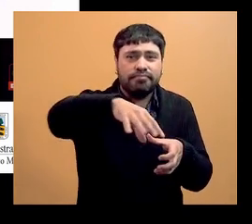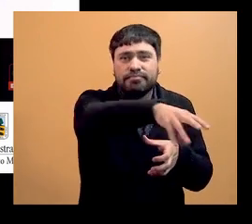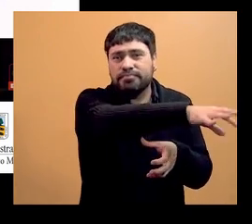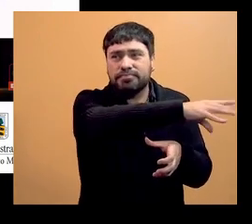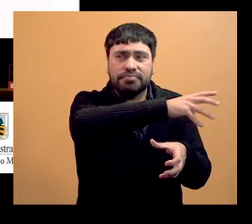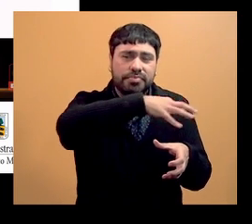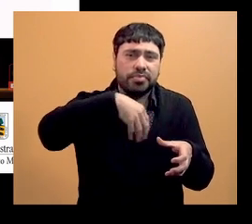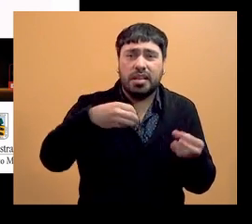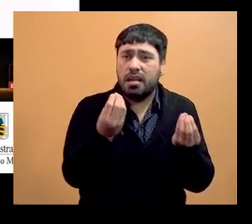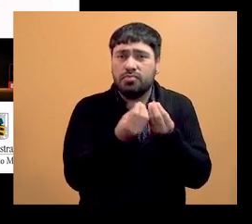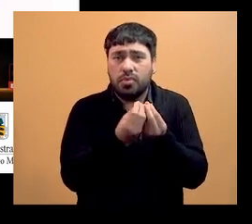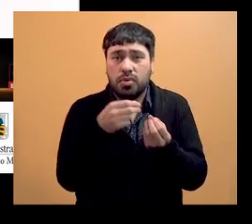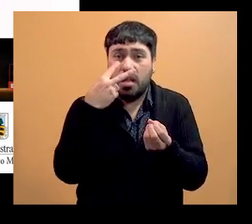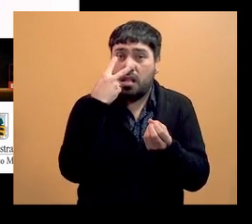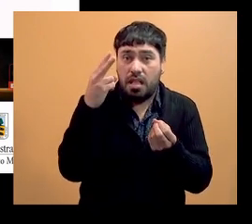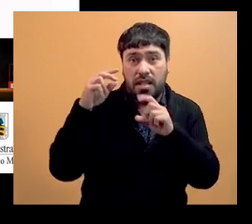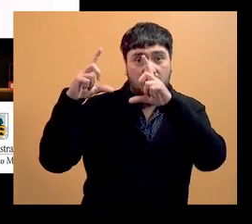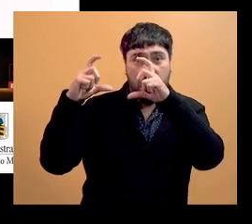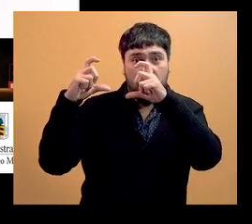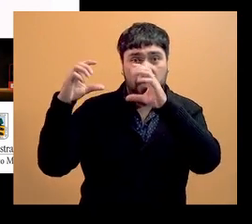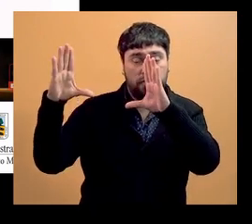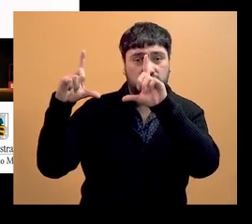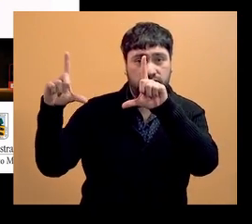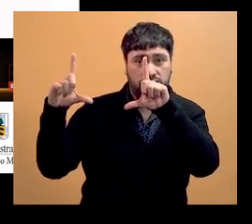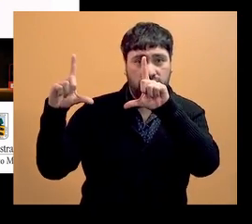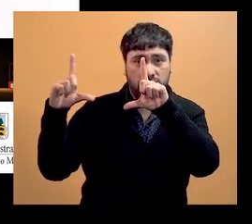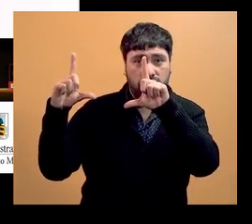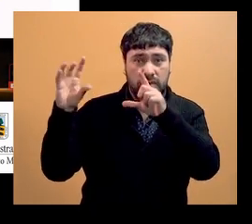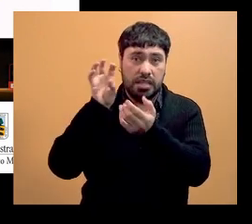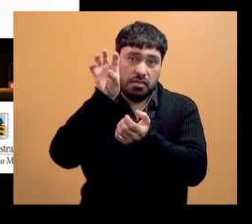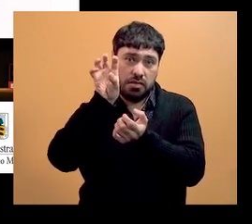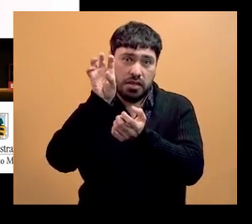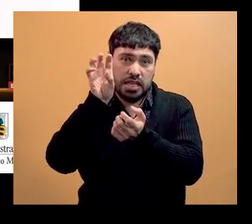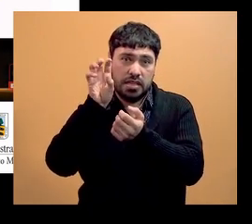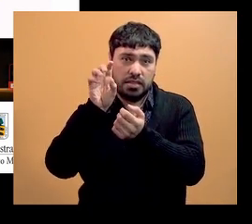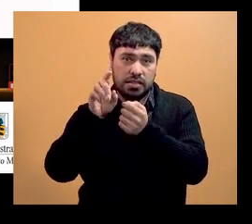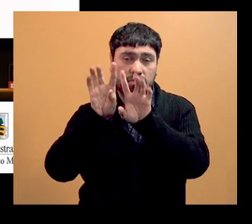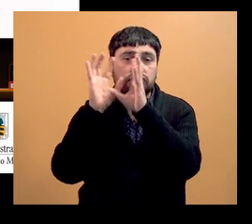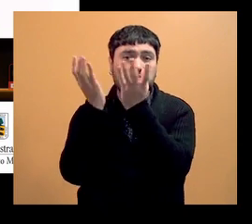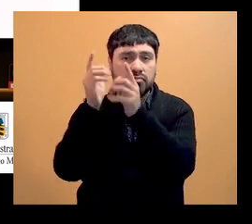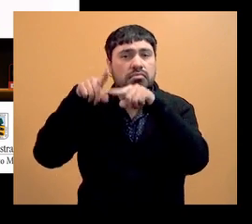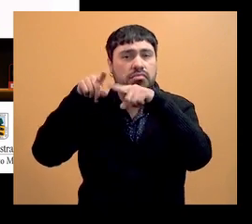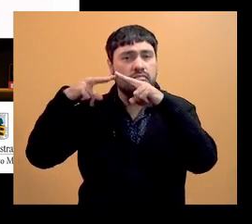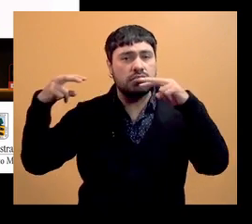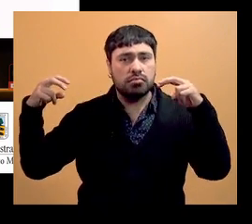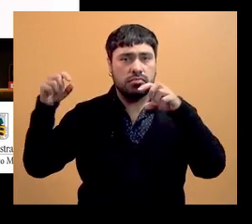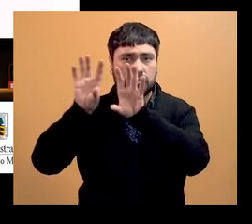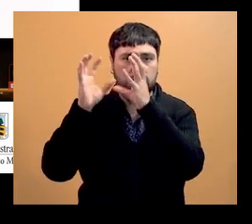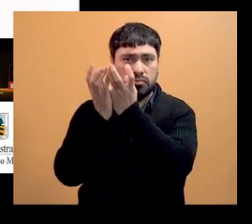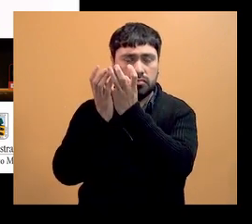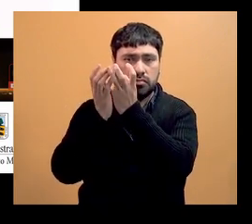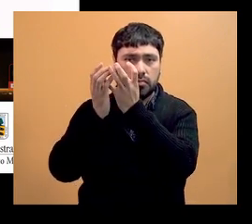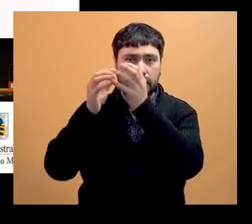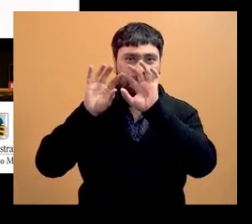de Estación Espacial Internacional. Esto es, tal vez hoy en día lo encontramos común, pero es impresionante pensar que hoy